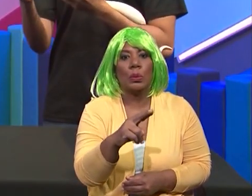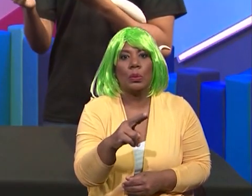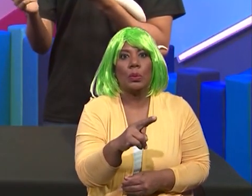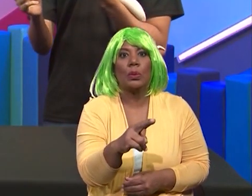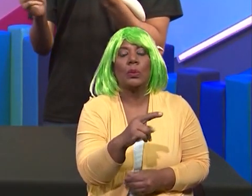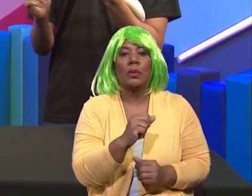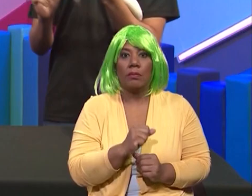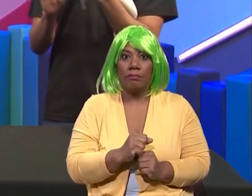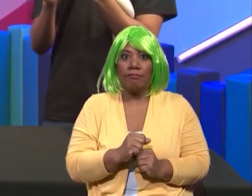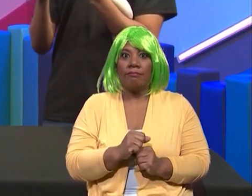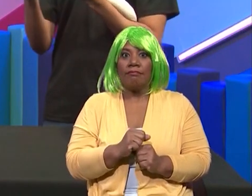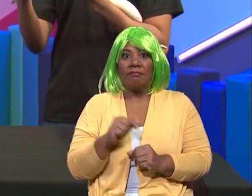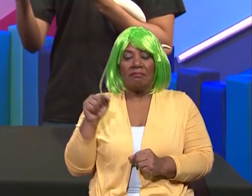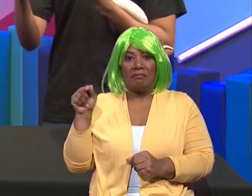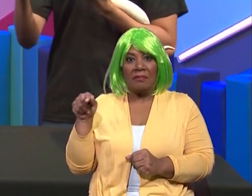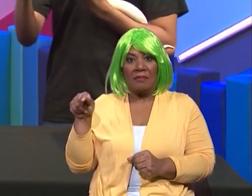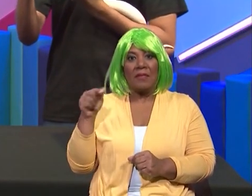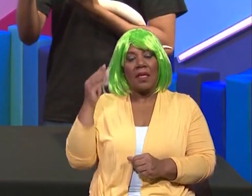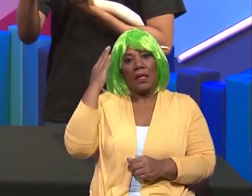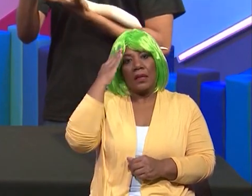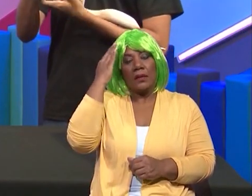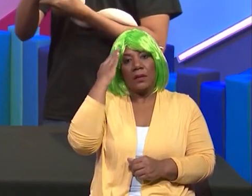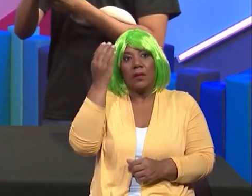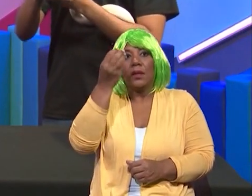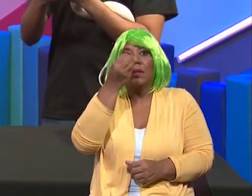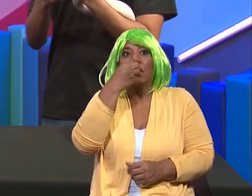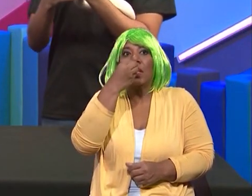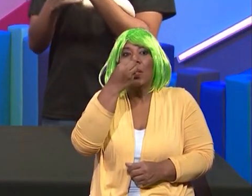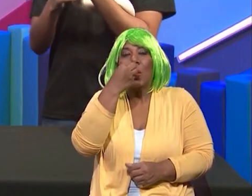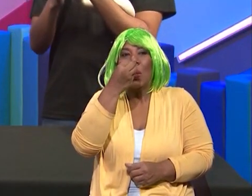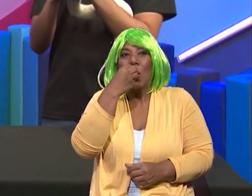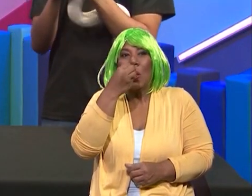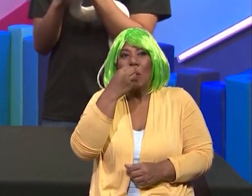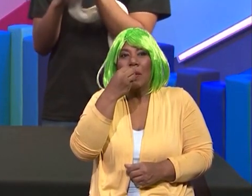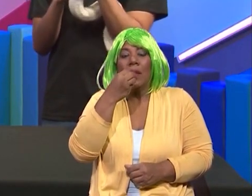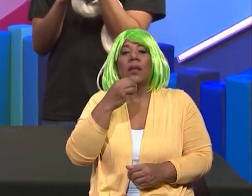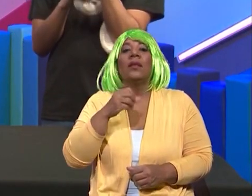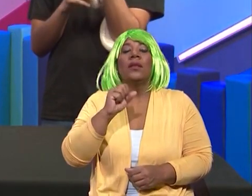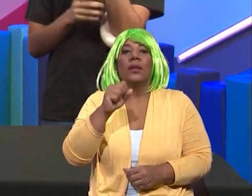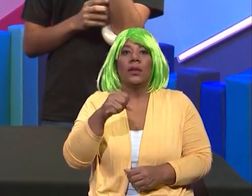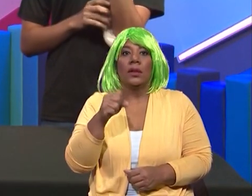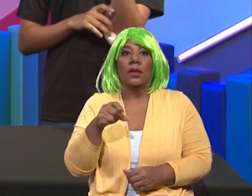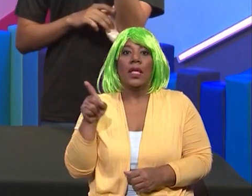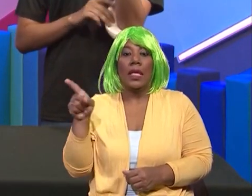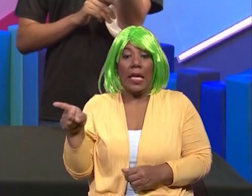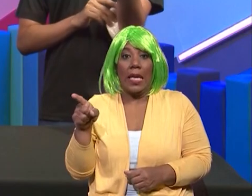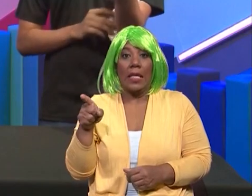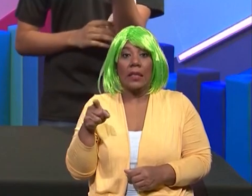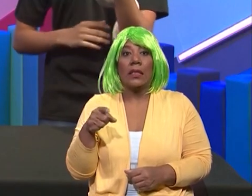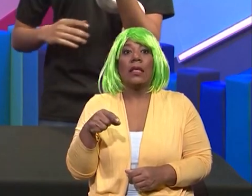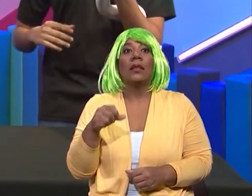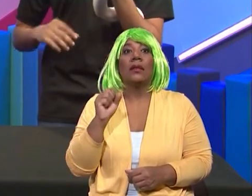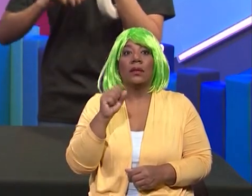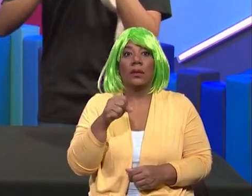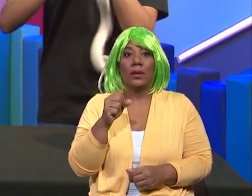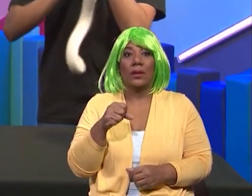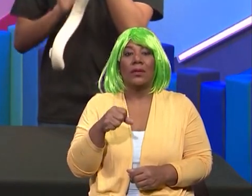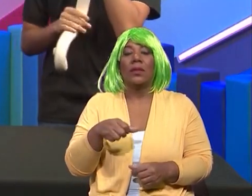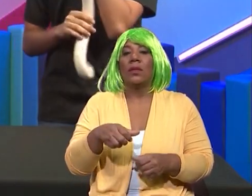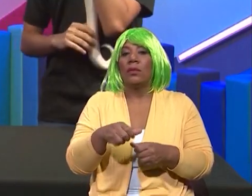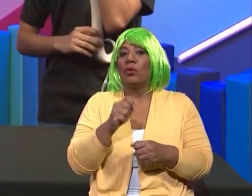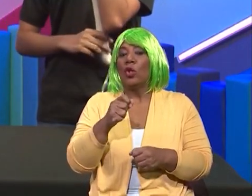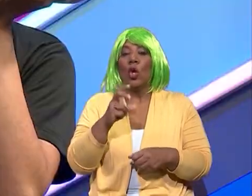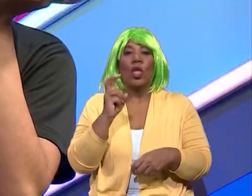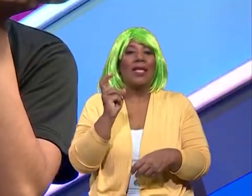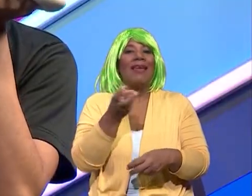Exactamente. Interesante. Algunas especies. ¿Y cuando se los comen, los enroscan? Sí, las pitones son constrictoras. No que aprietan. Tienen